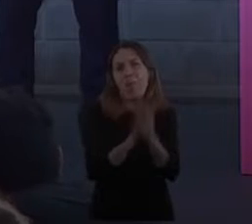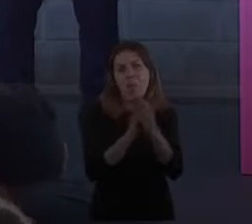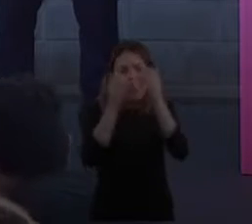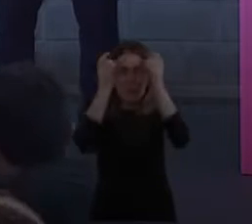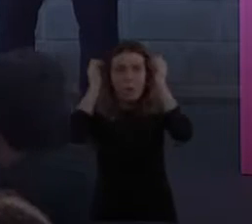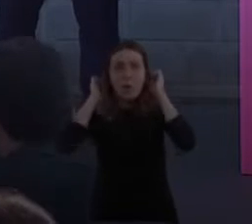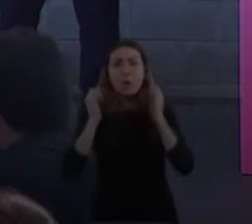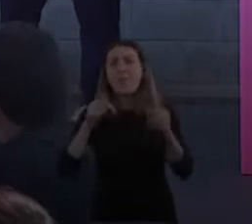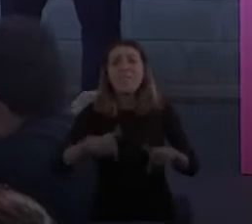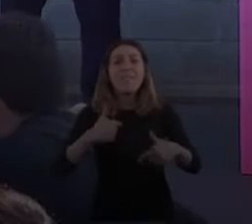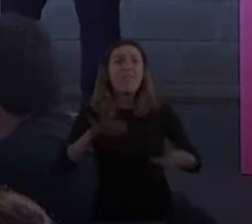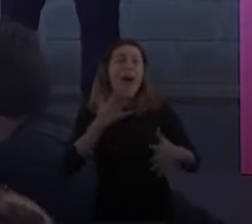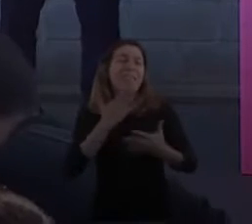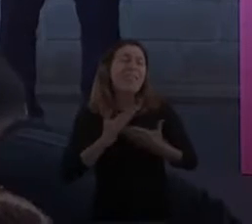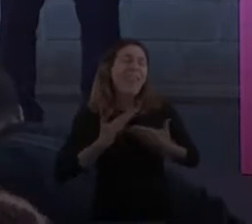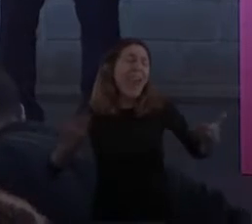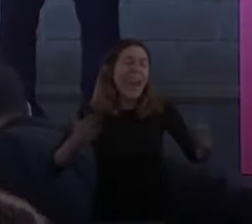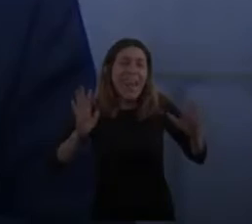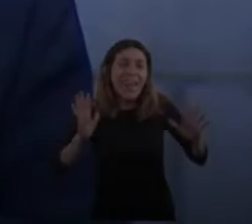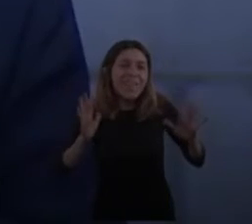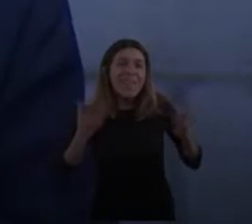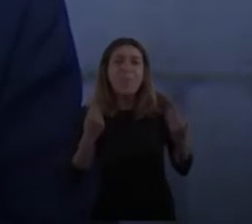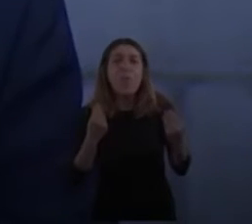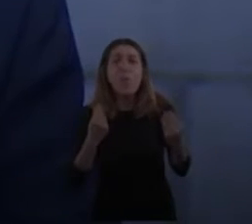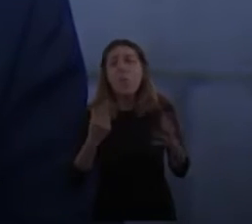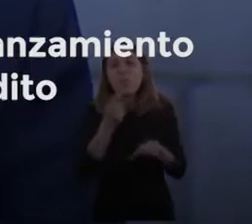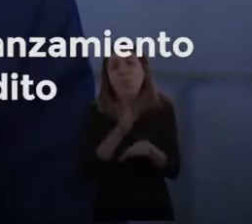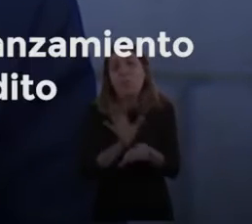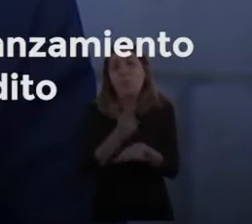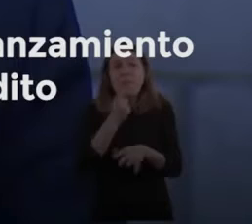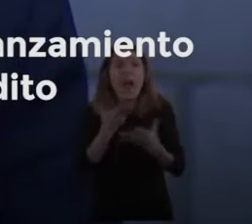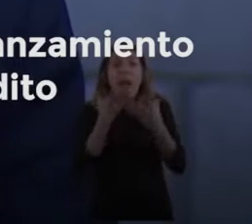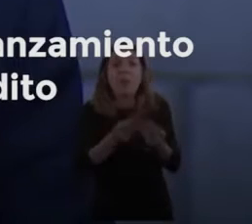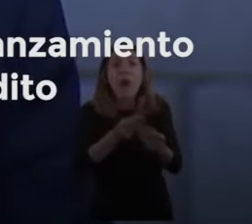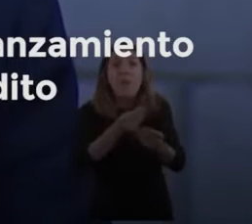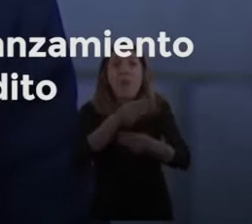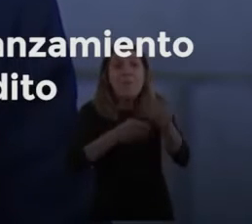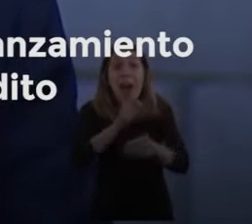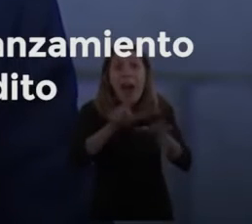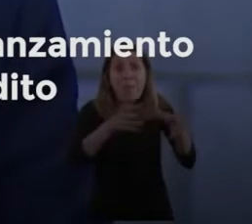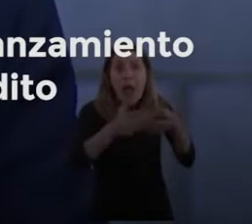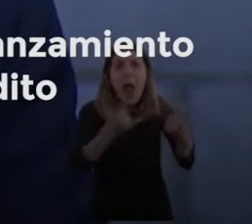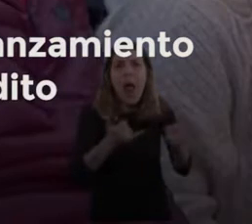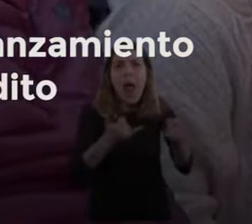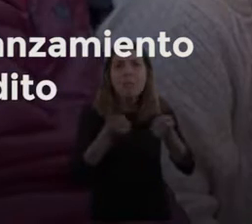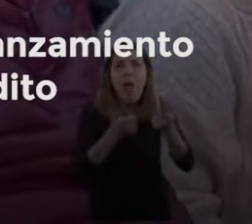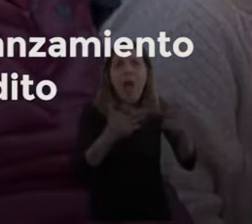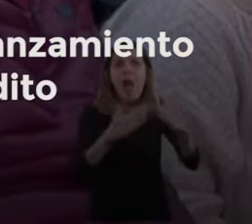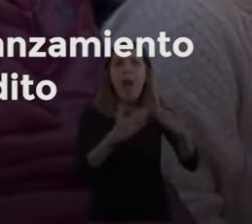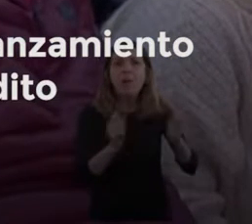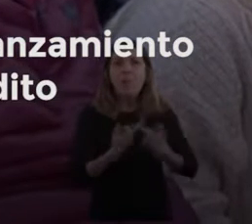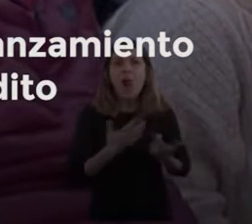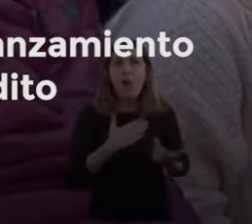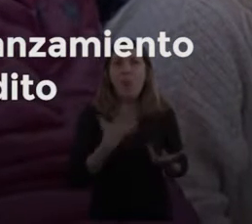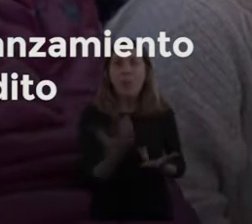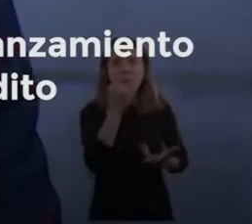No hay momento más grato que el momento en que uno ayuda a una familia a tener su techo. Porque